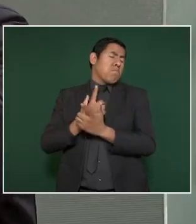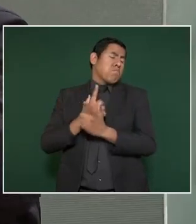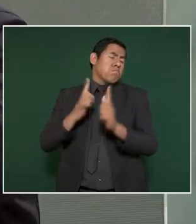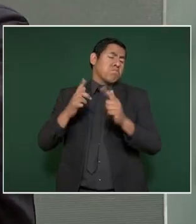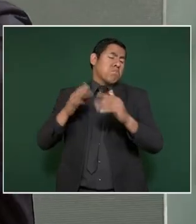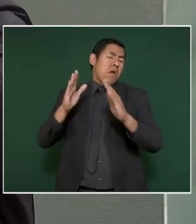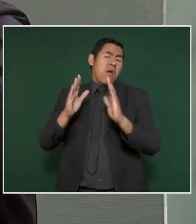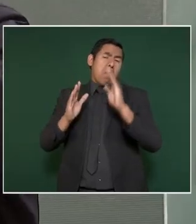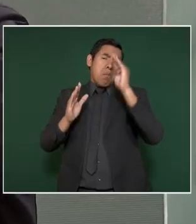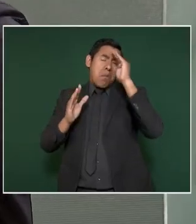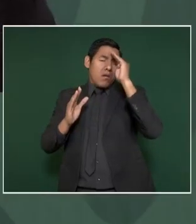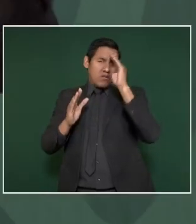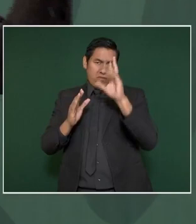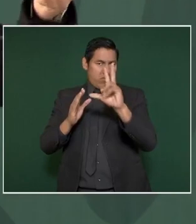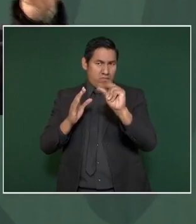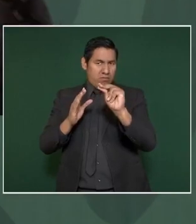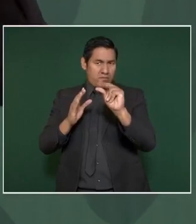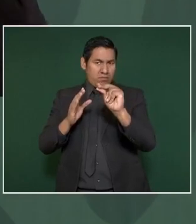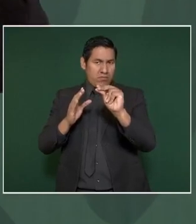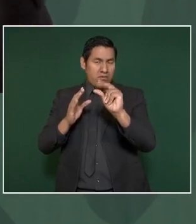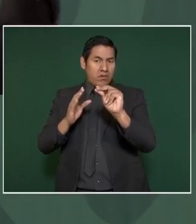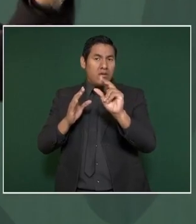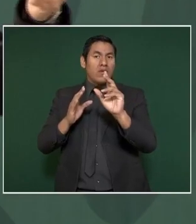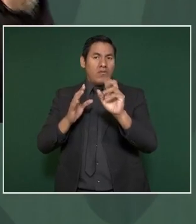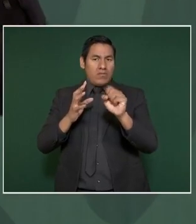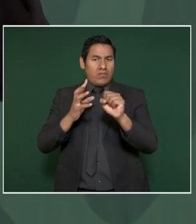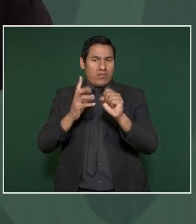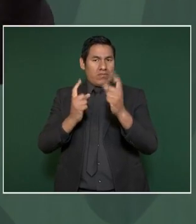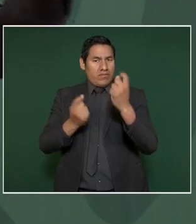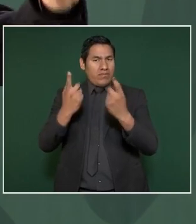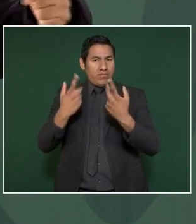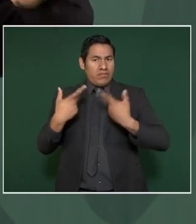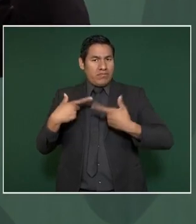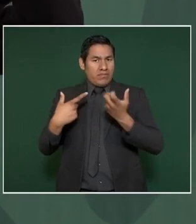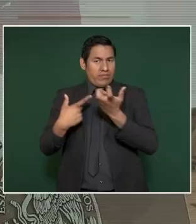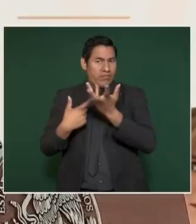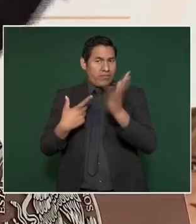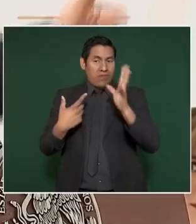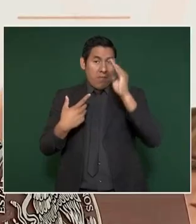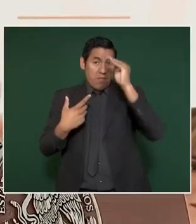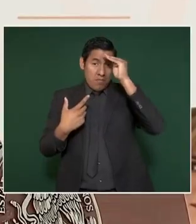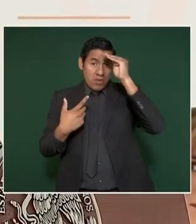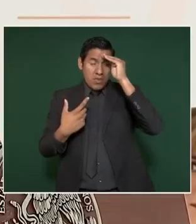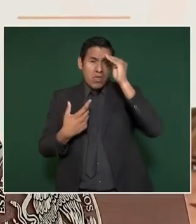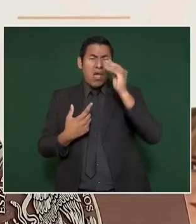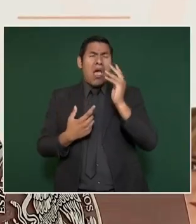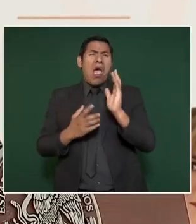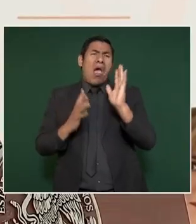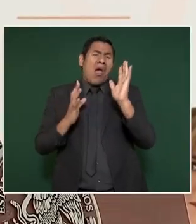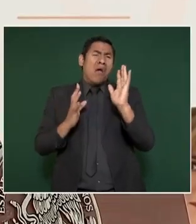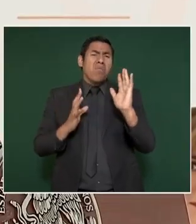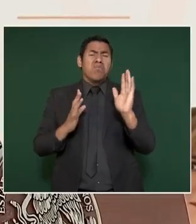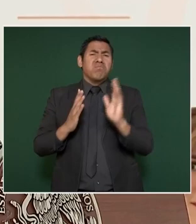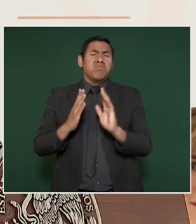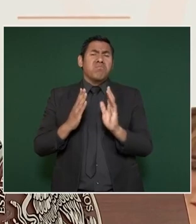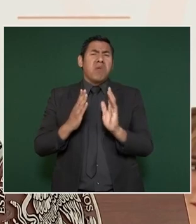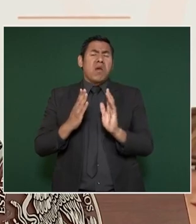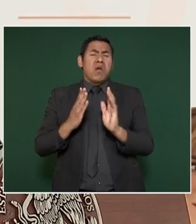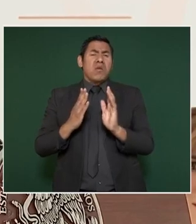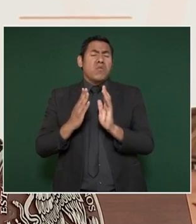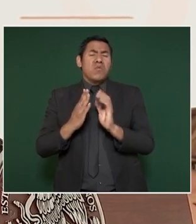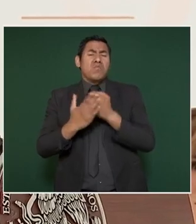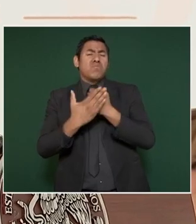porque hay muchos que están pensando de que ya nos vamos a ir y que este van a